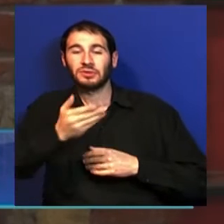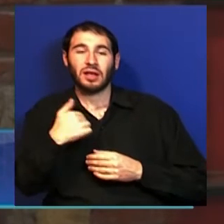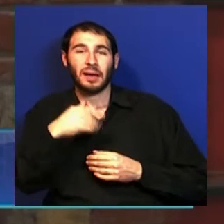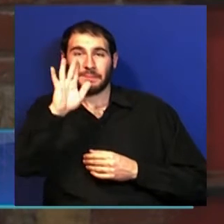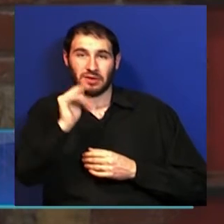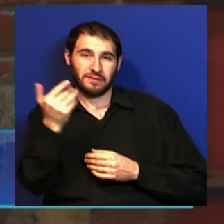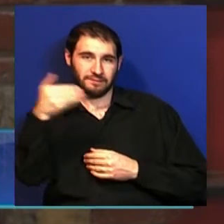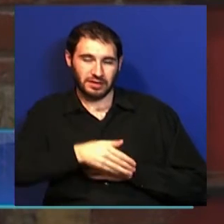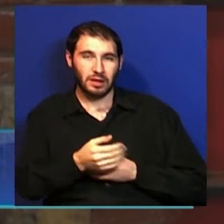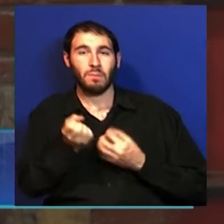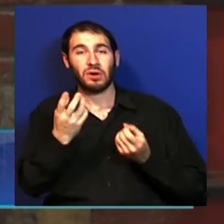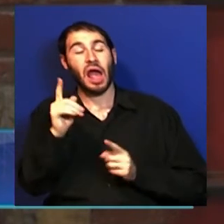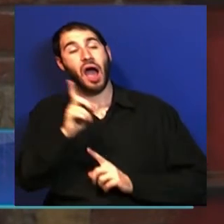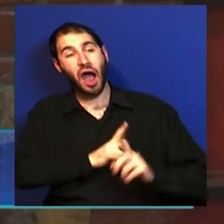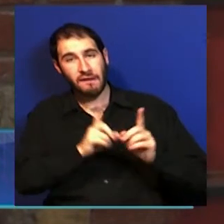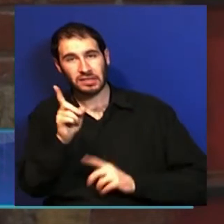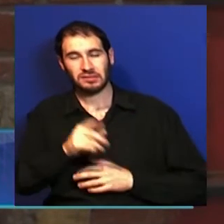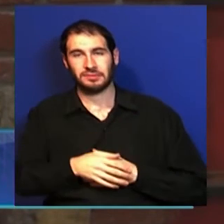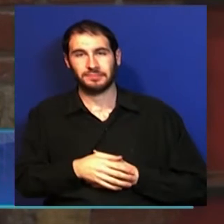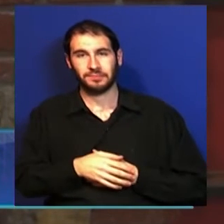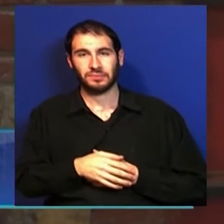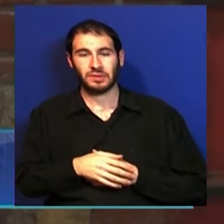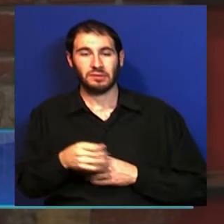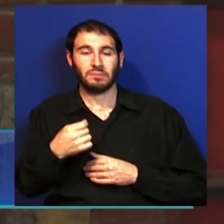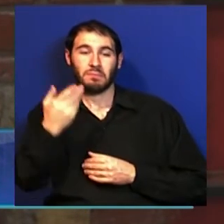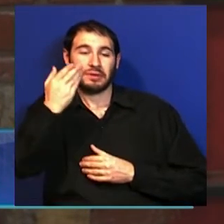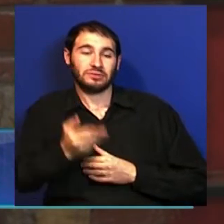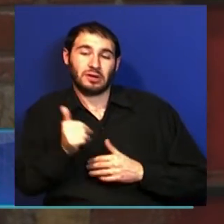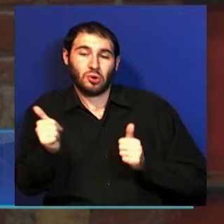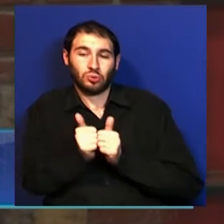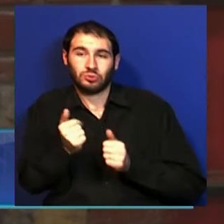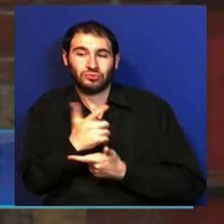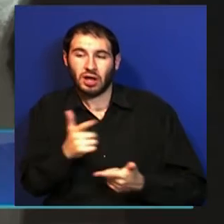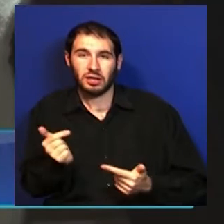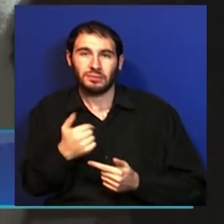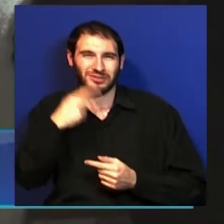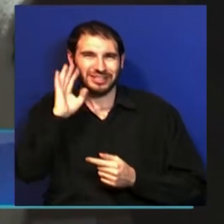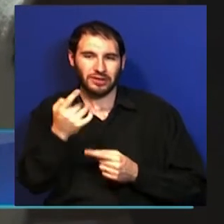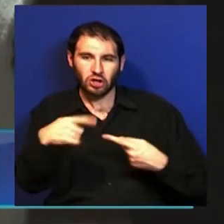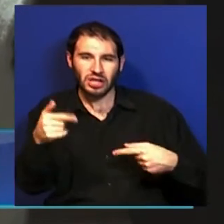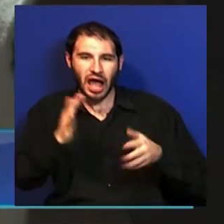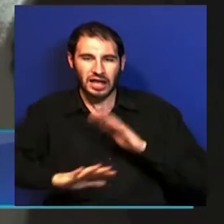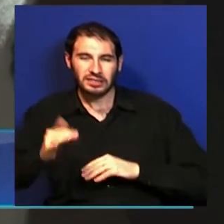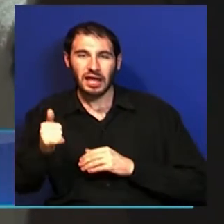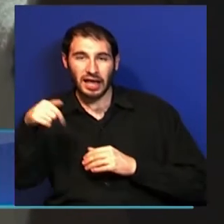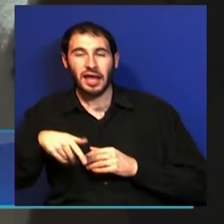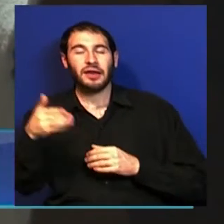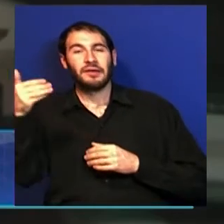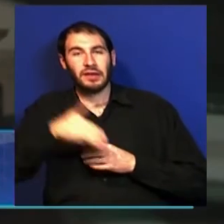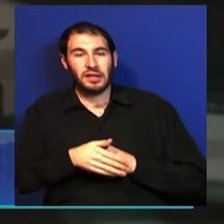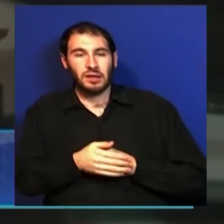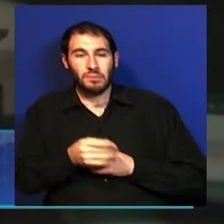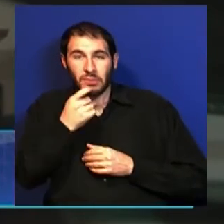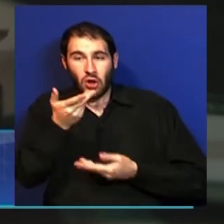miércoles, porque a veces no tenés con quién estar y sabés que tenés actividades, tenés acá que